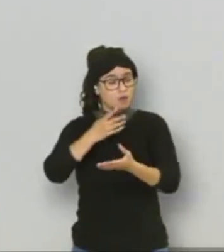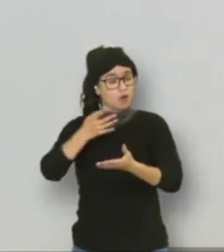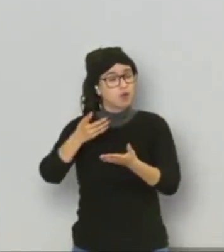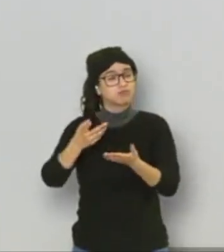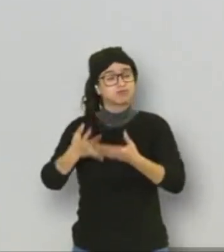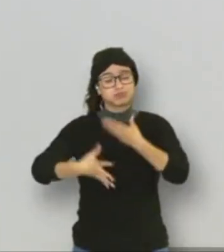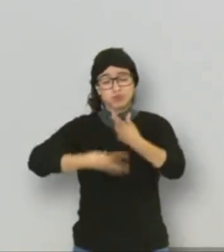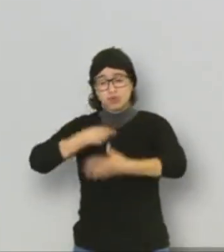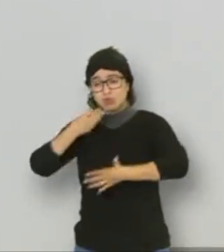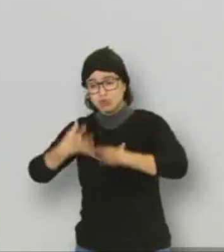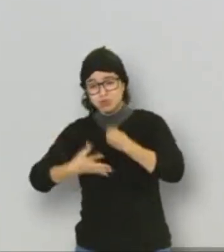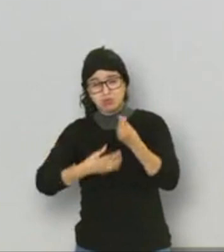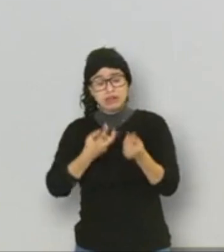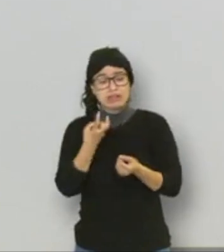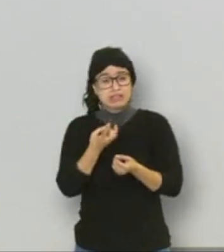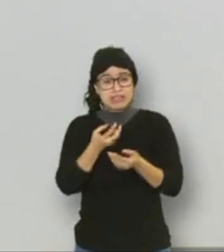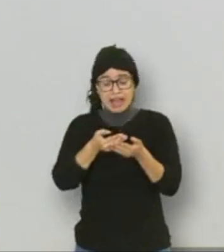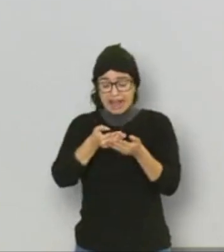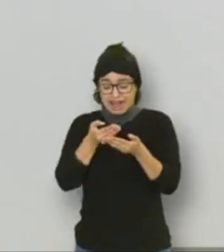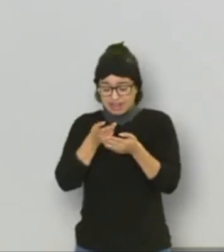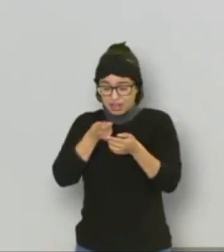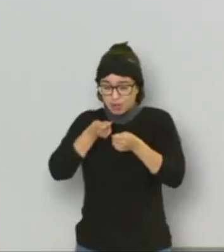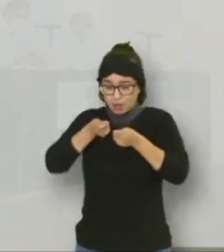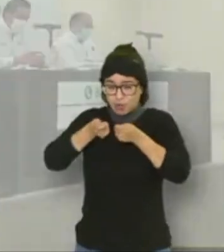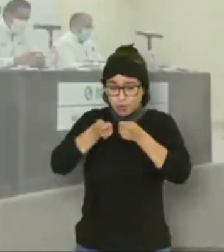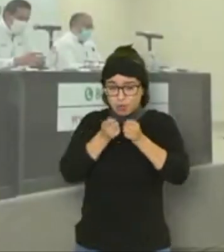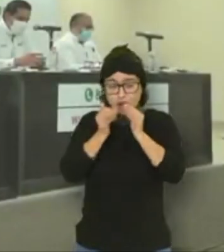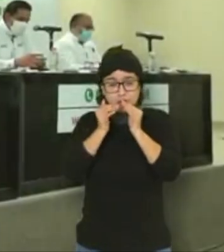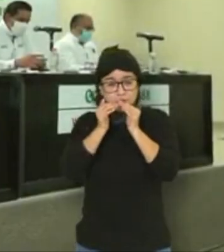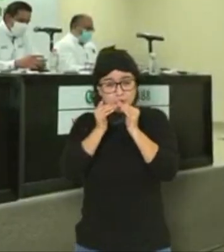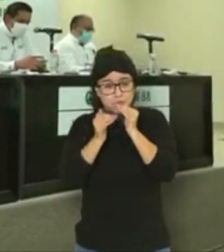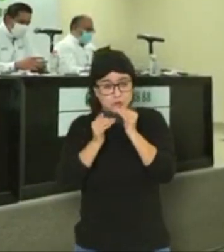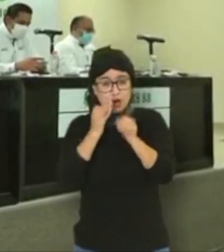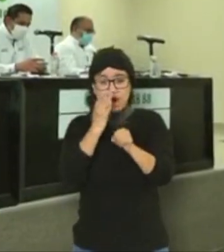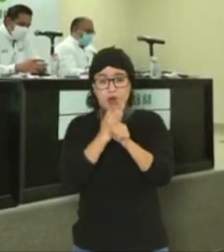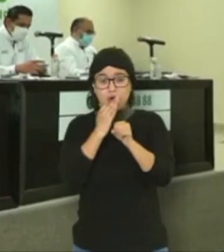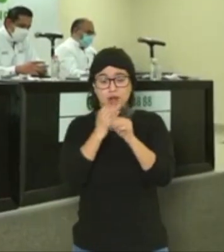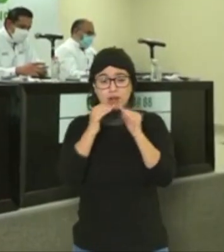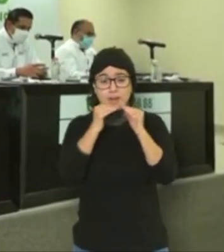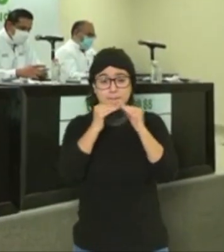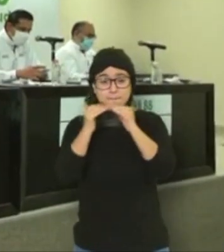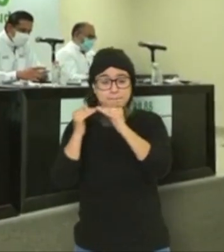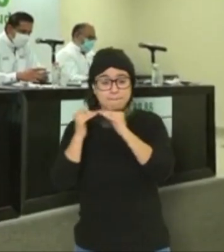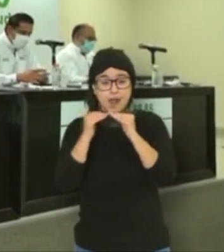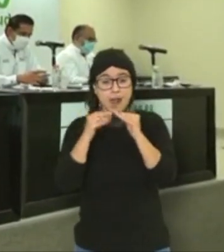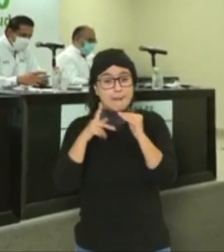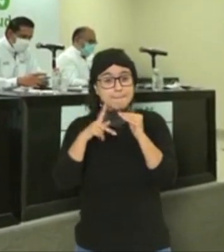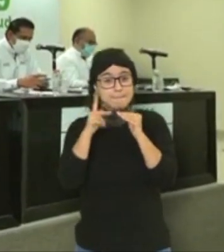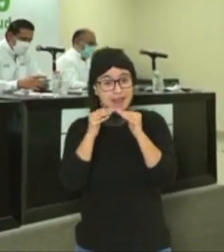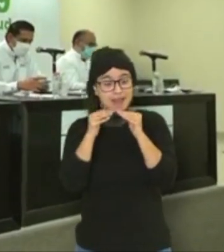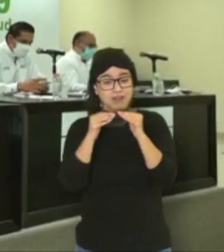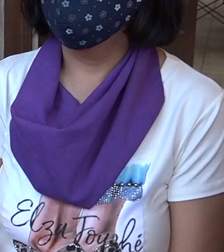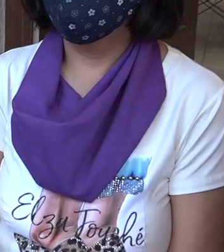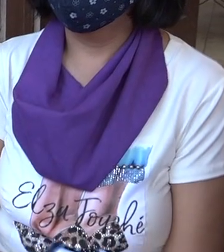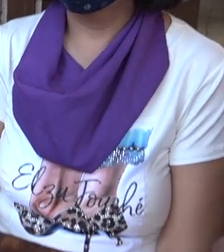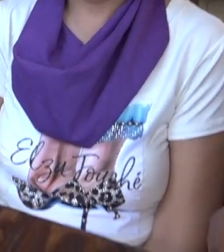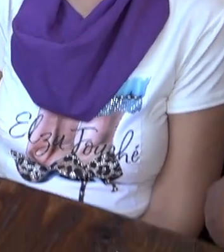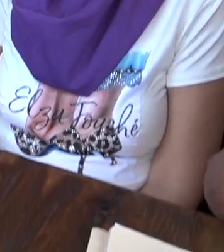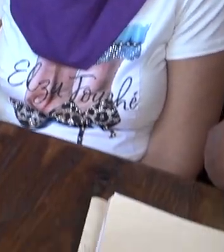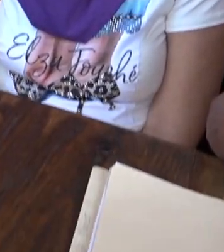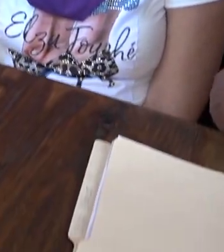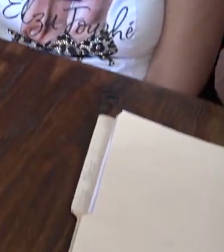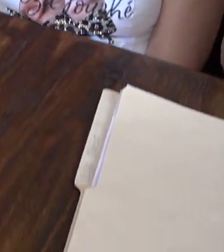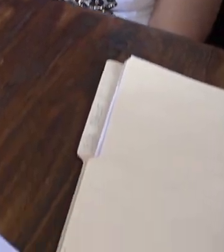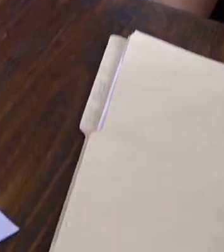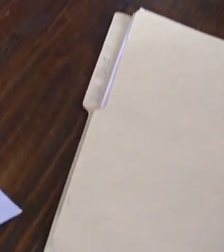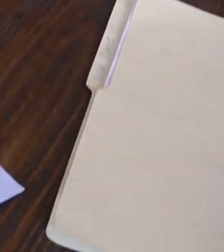Liliana Rangel Martínez al frente de la Secretaría de Salud, sufrieron afectaciones en sus derechos laborales. Una de